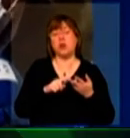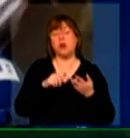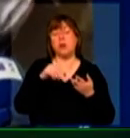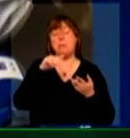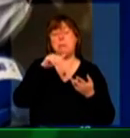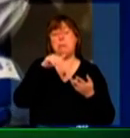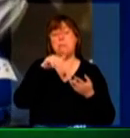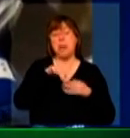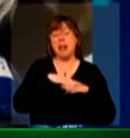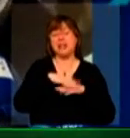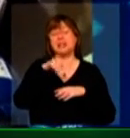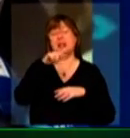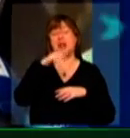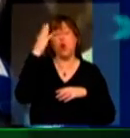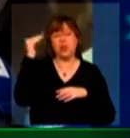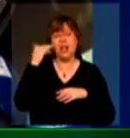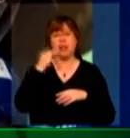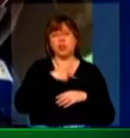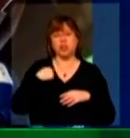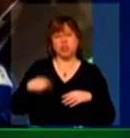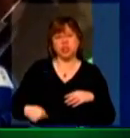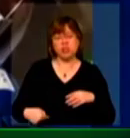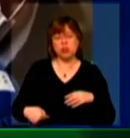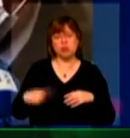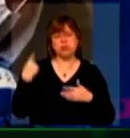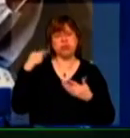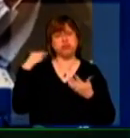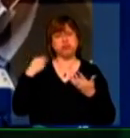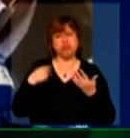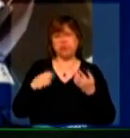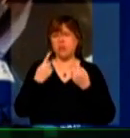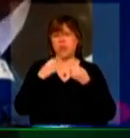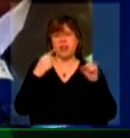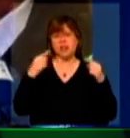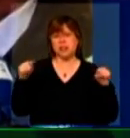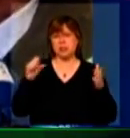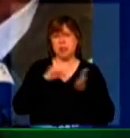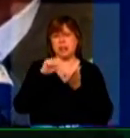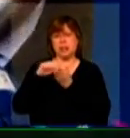Malasia, coreanos, chinos, en fin, digo,